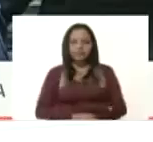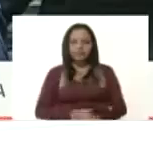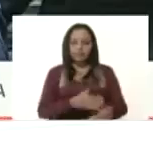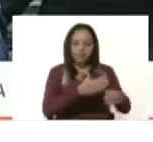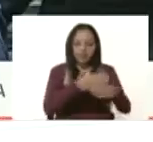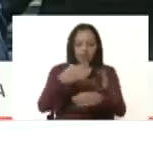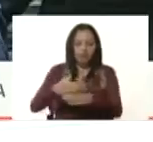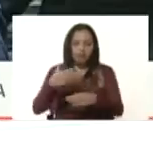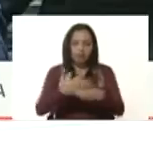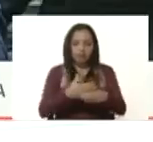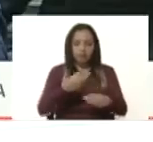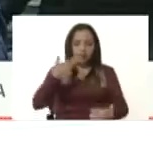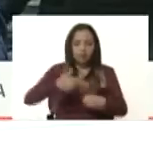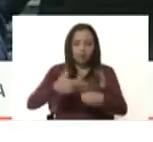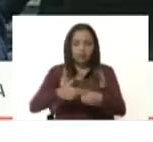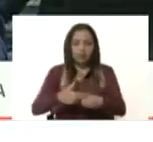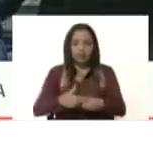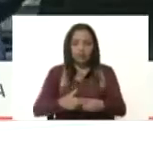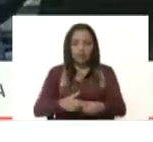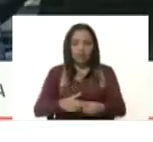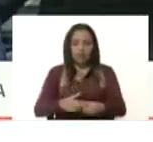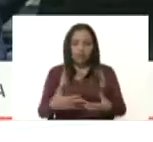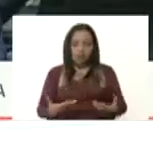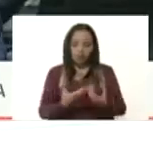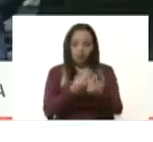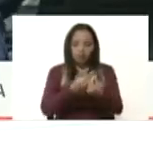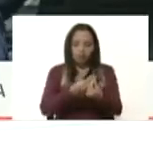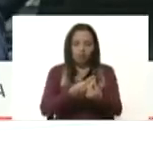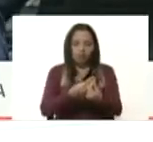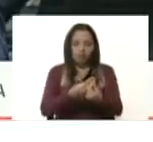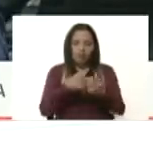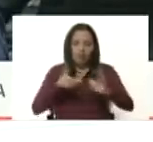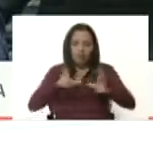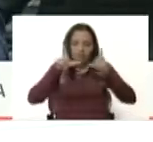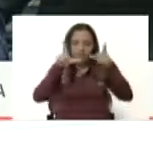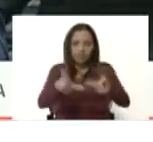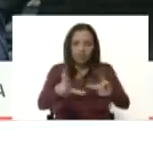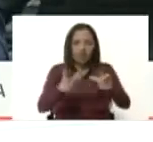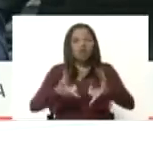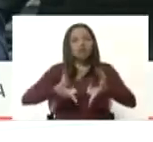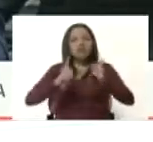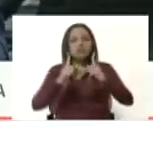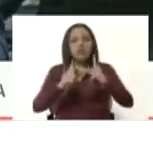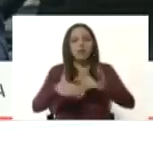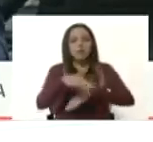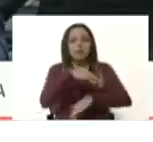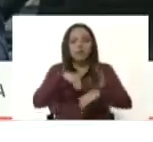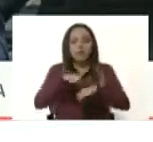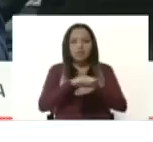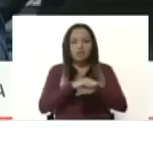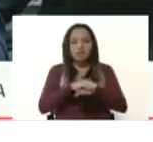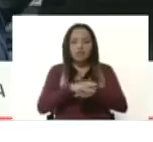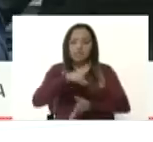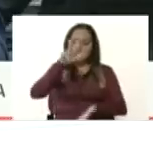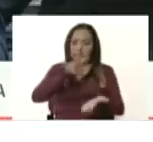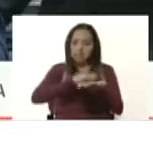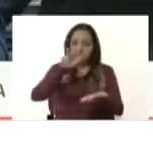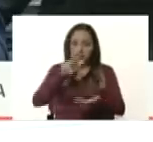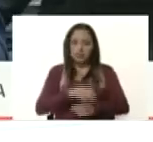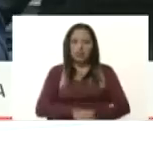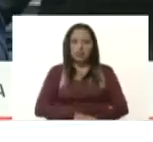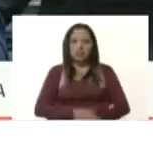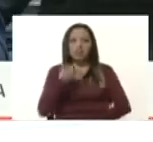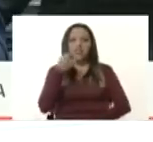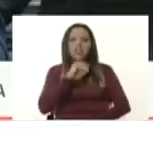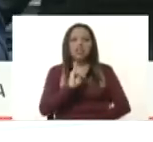barriles con este certificado donde autorizo, el Ministerio de Poder Popular certifica la